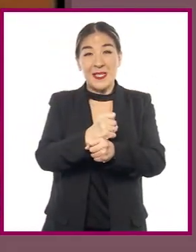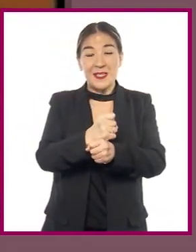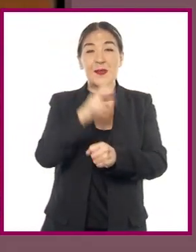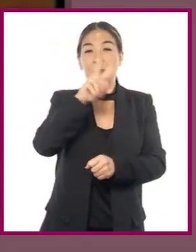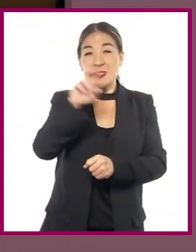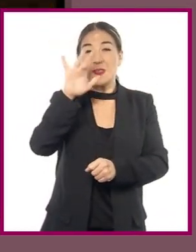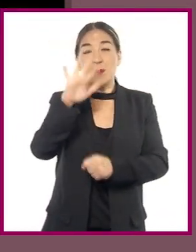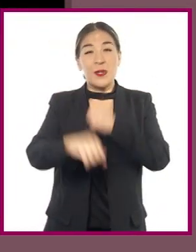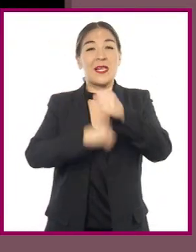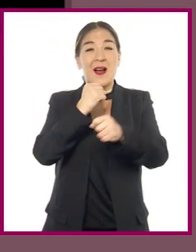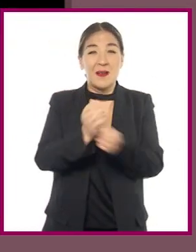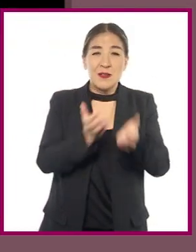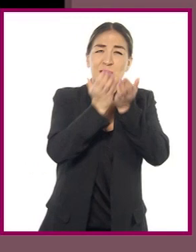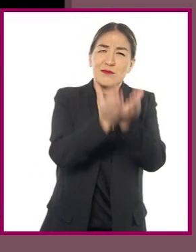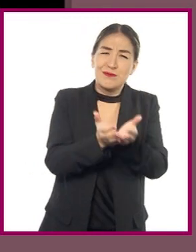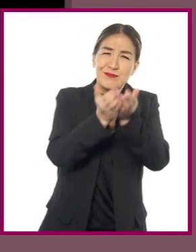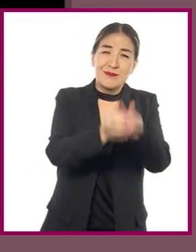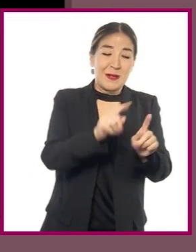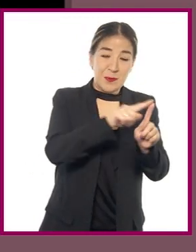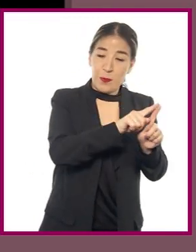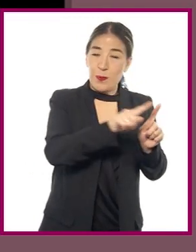exactos.